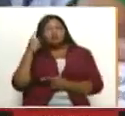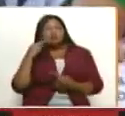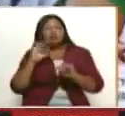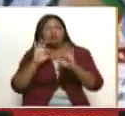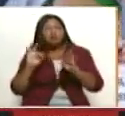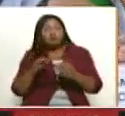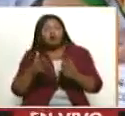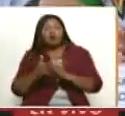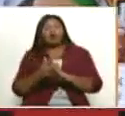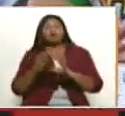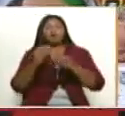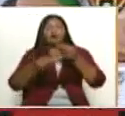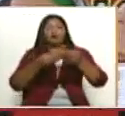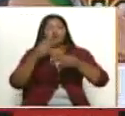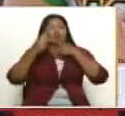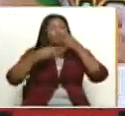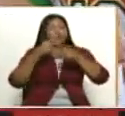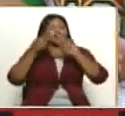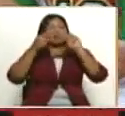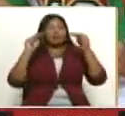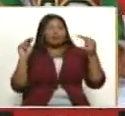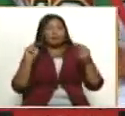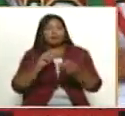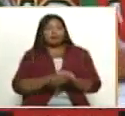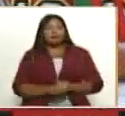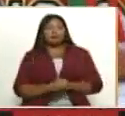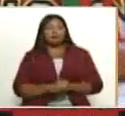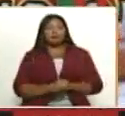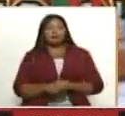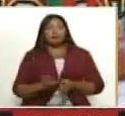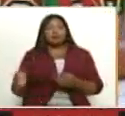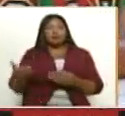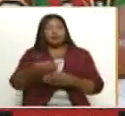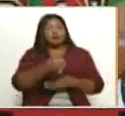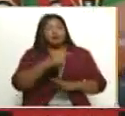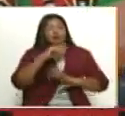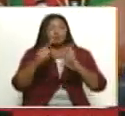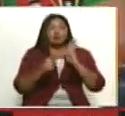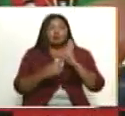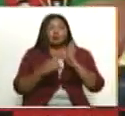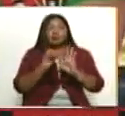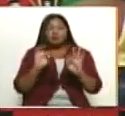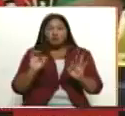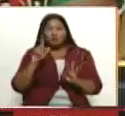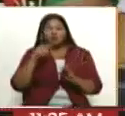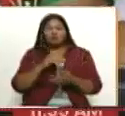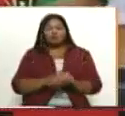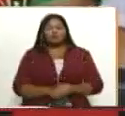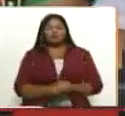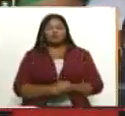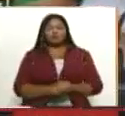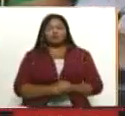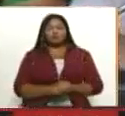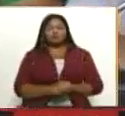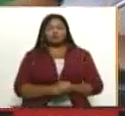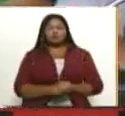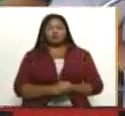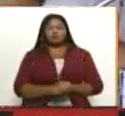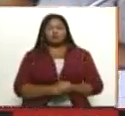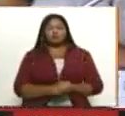por ello ha formulado una política de paz que recoge la totalidad de las reformas aplazadas